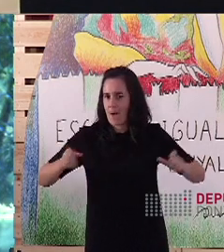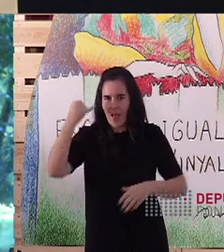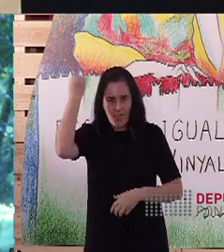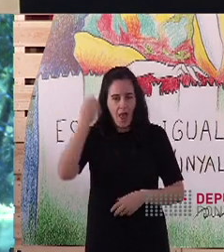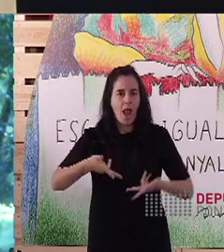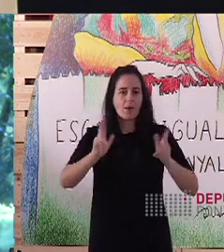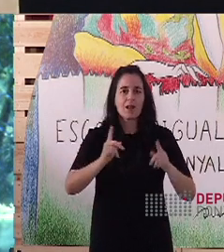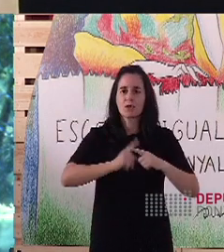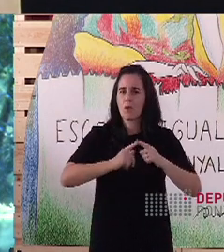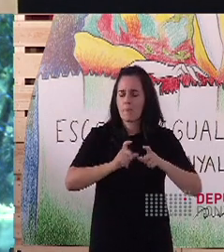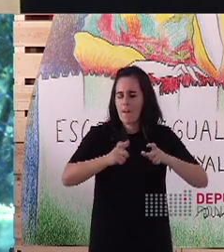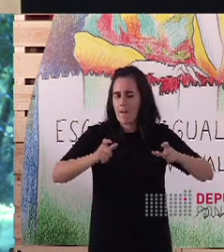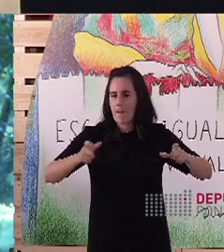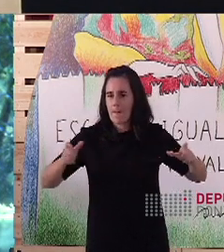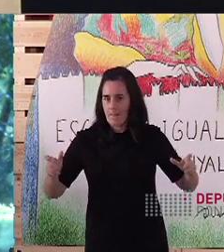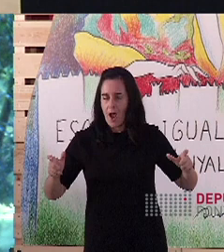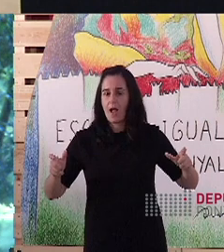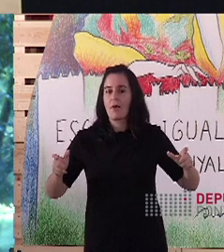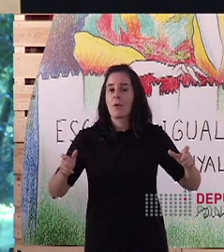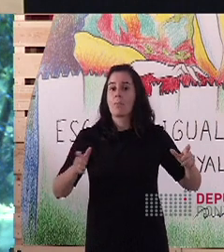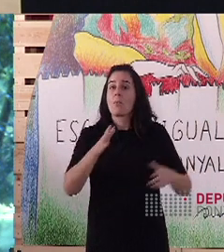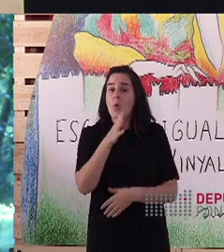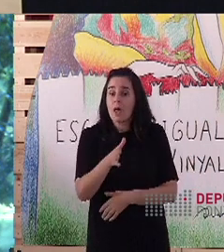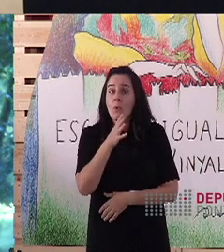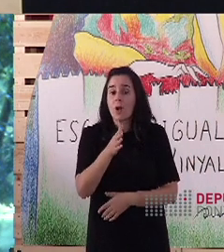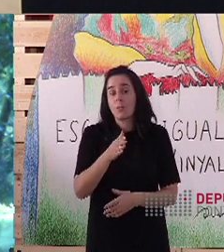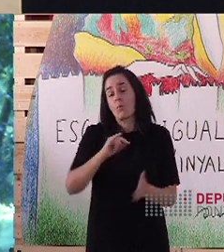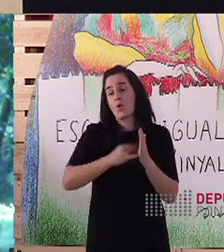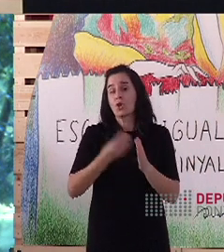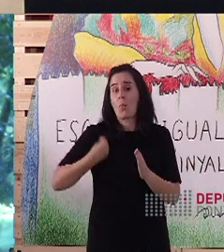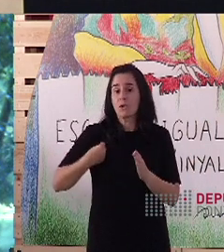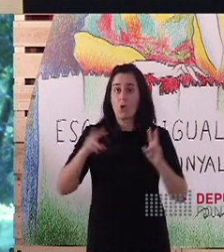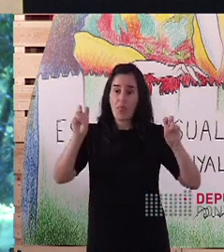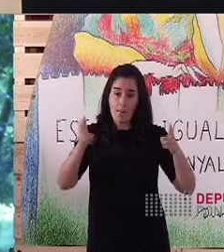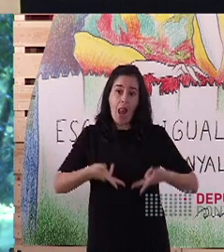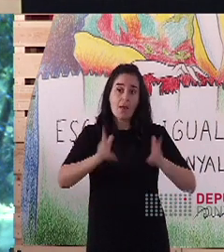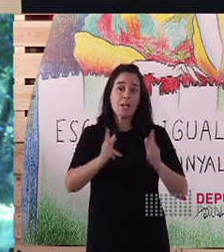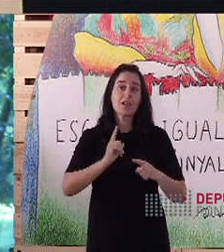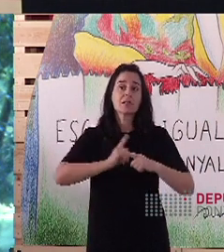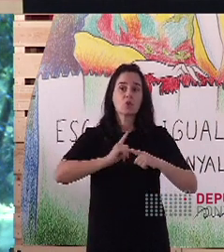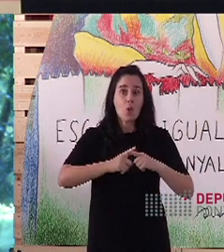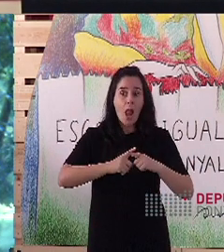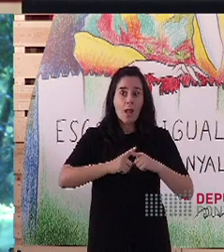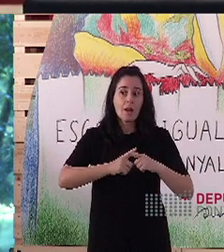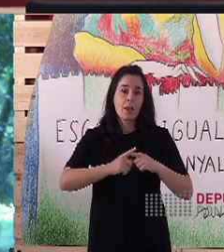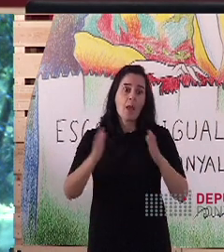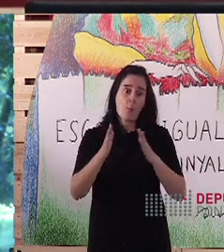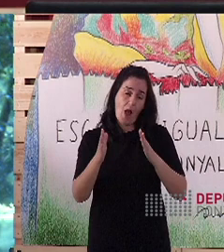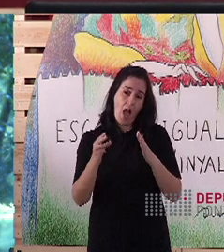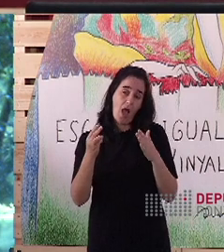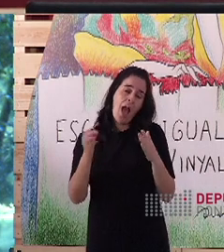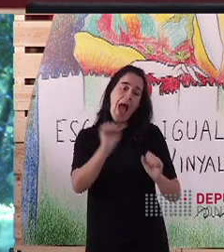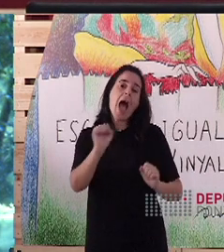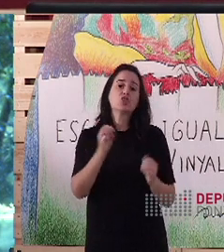crecer porque este proyecto de libertad sexual en la década de los 80 se